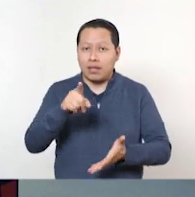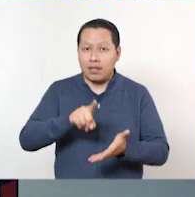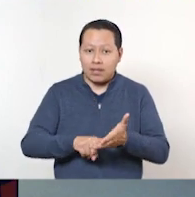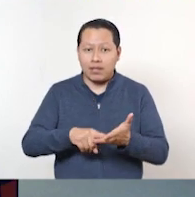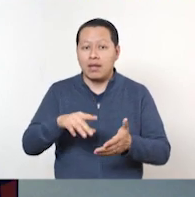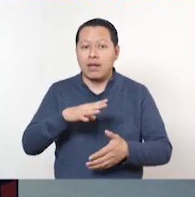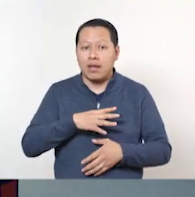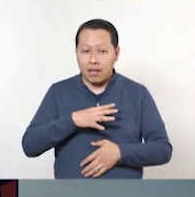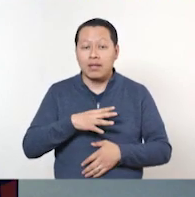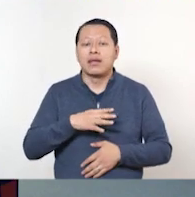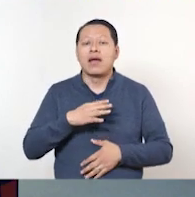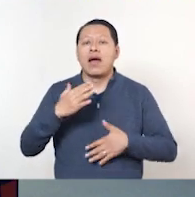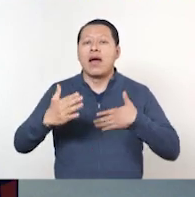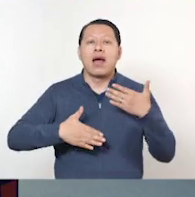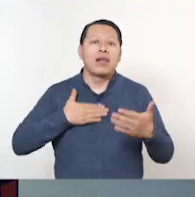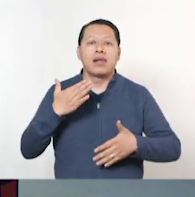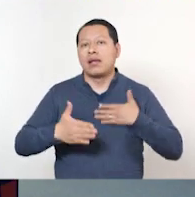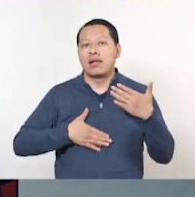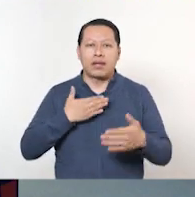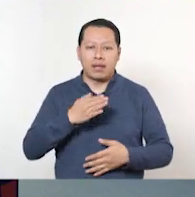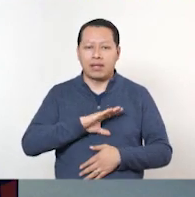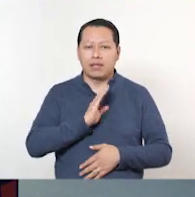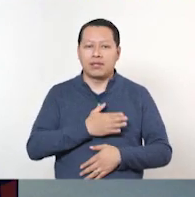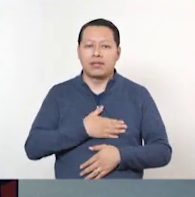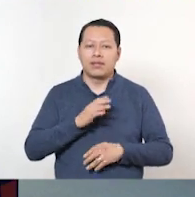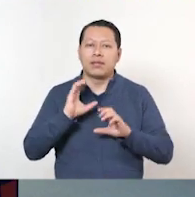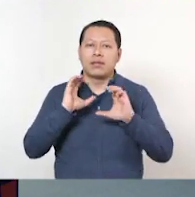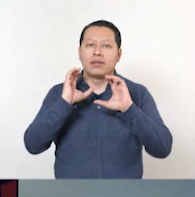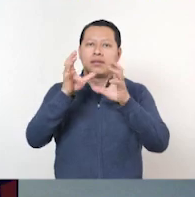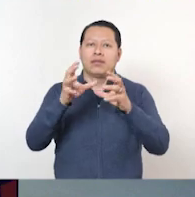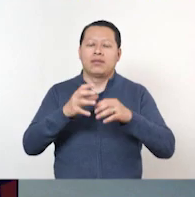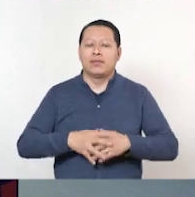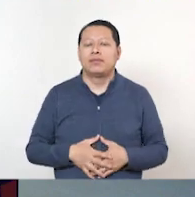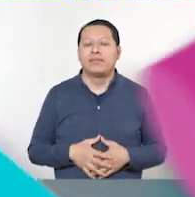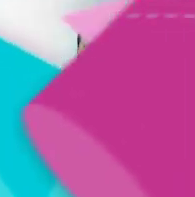navío cargado de alegría. Español.